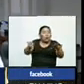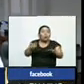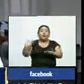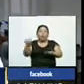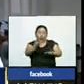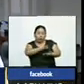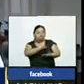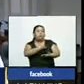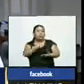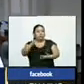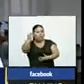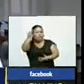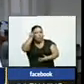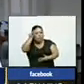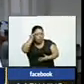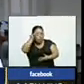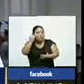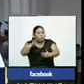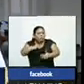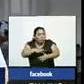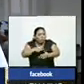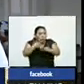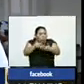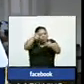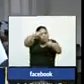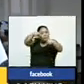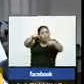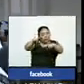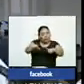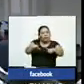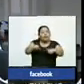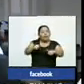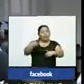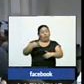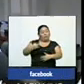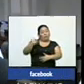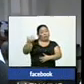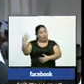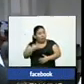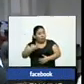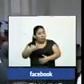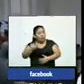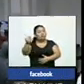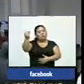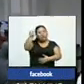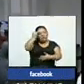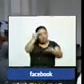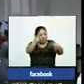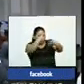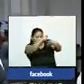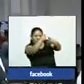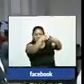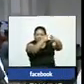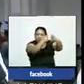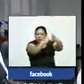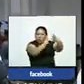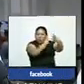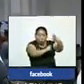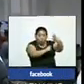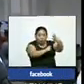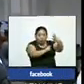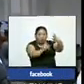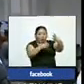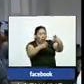nosotros tengamos la disposición de aprobarlo, tenemos la obligación de verificar que todo lo que